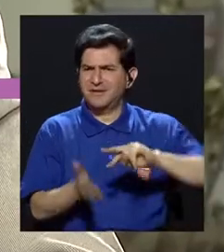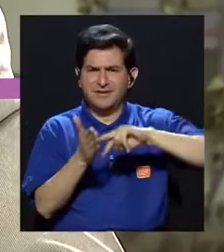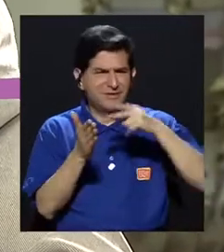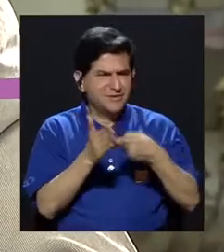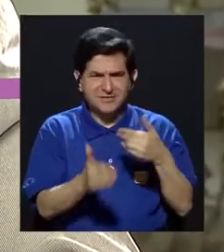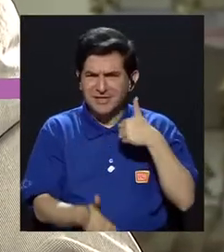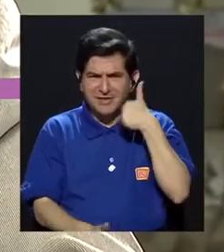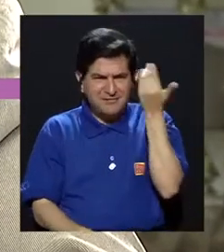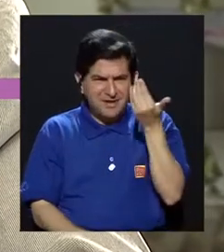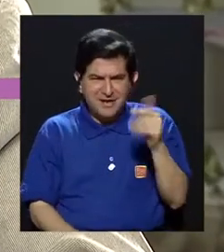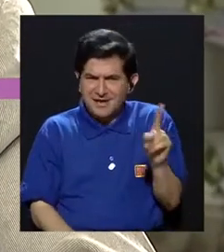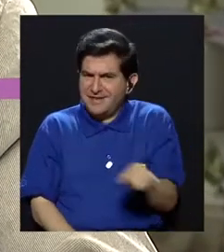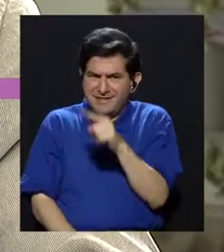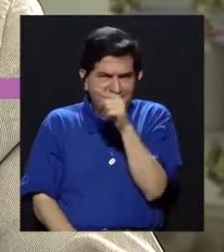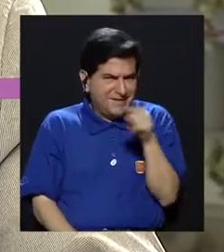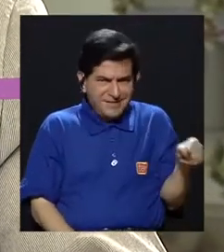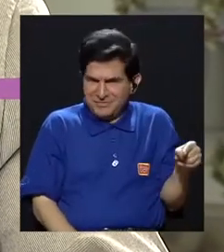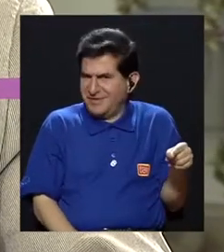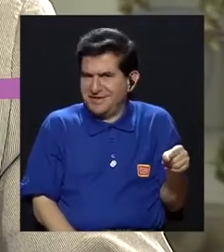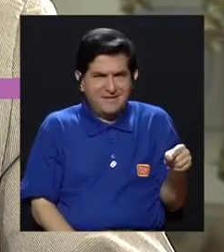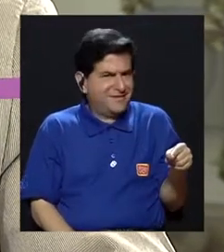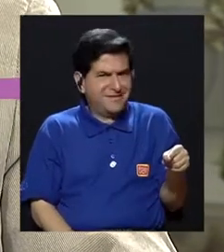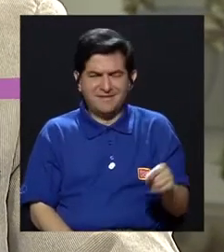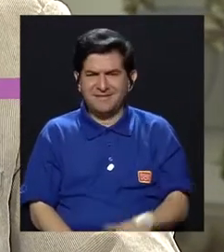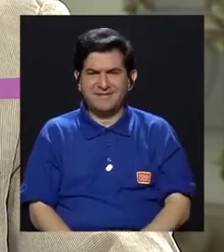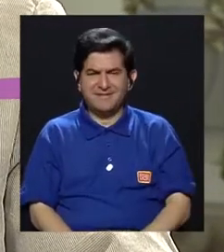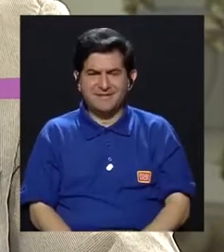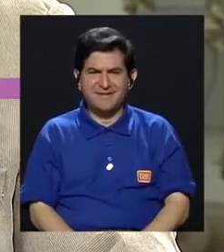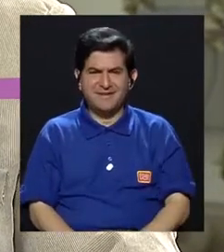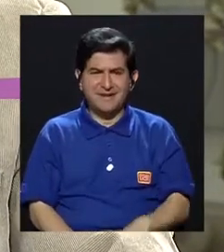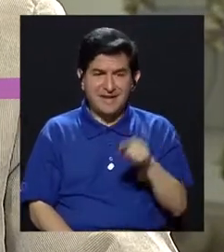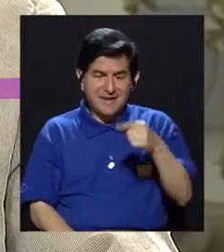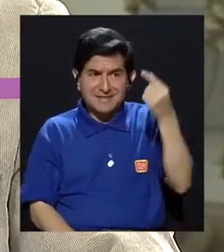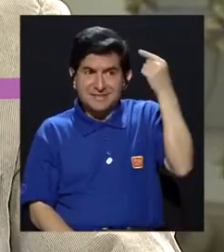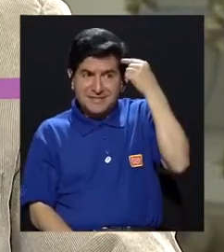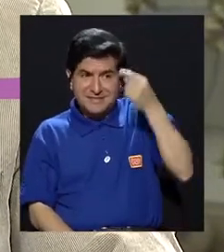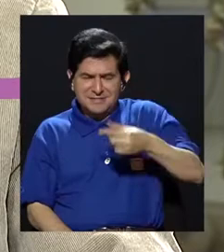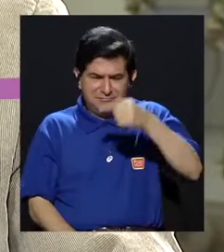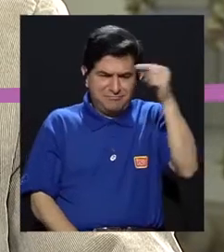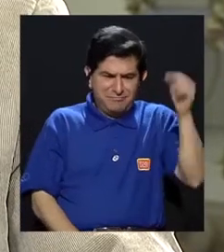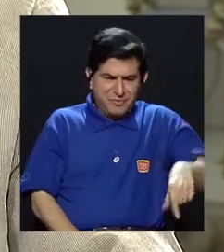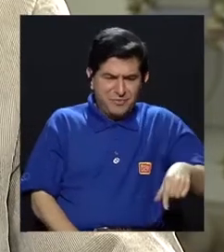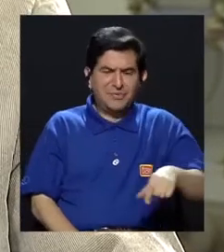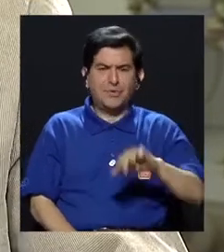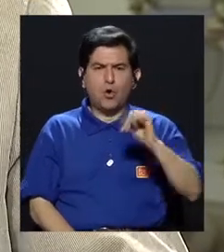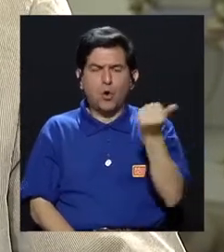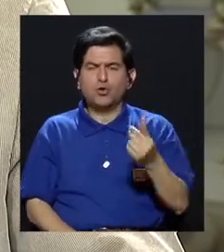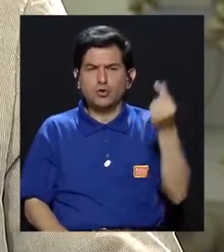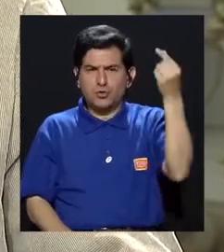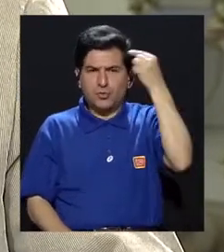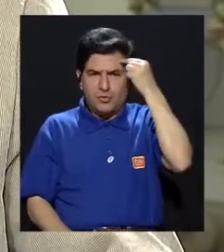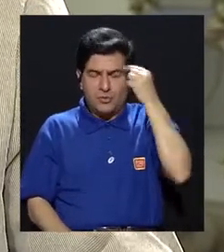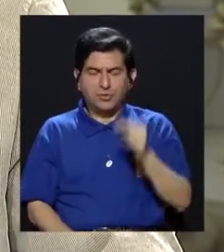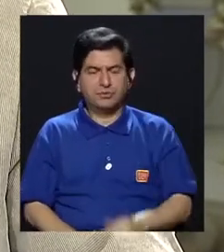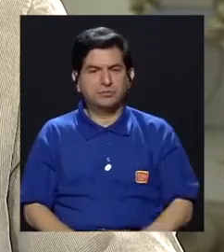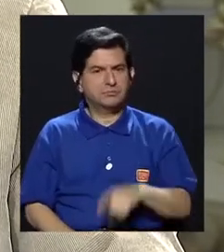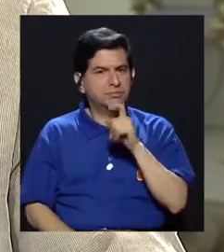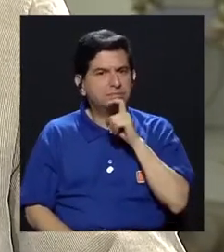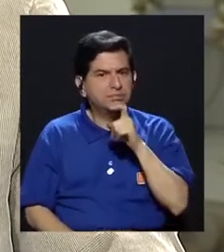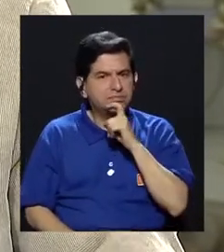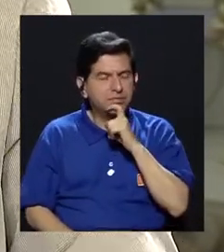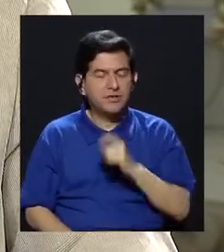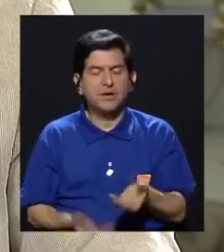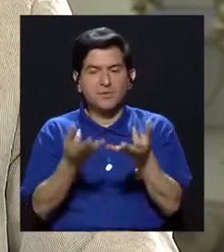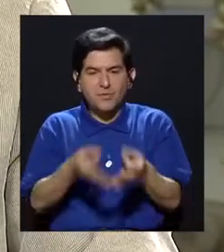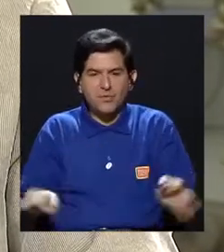ser fácil de desencriptar, ¿verdad? O sea, el quitar ese chip y poner otro es un proceso. Y ese, lo digo porque es importante que